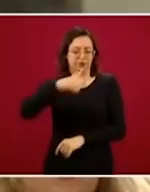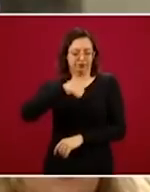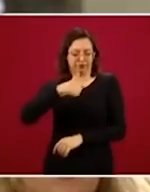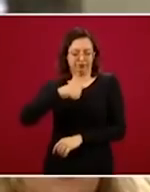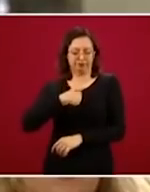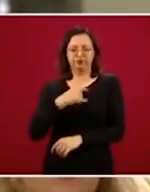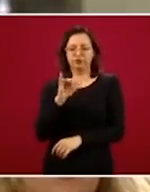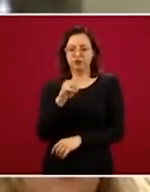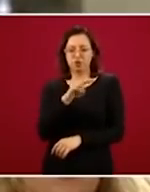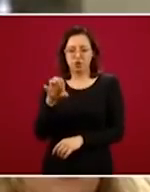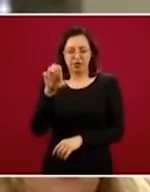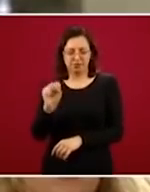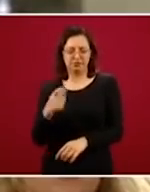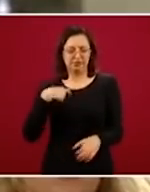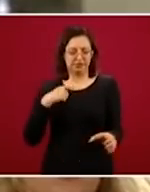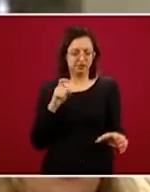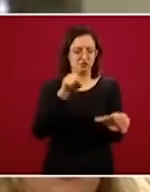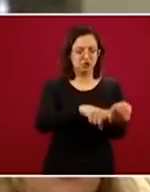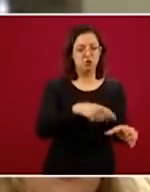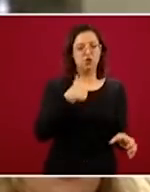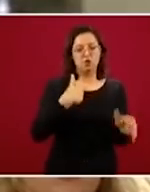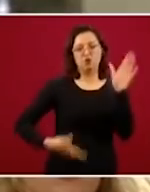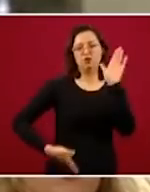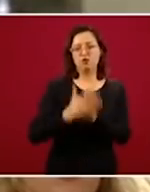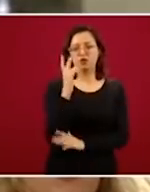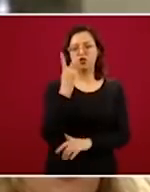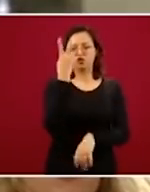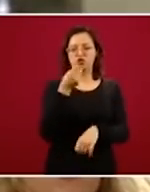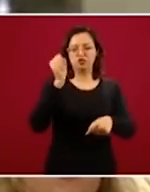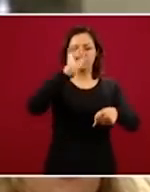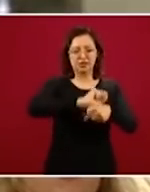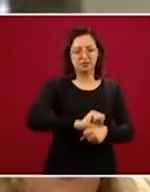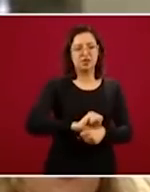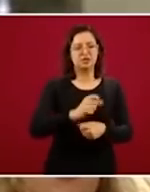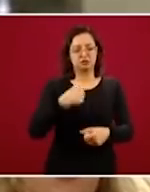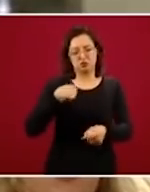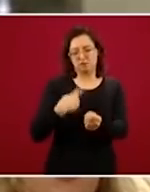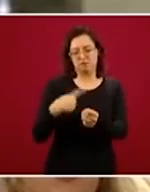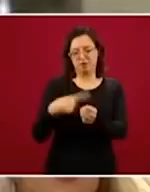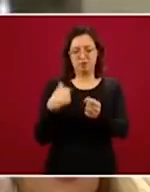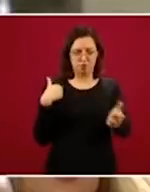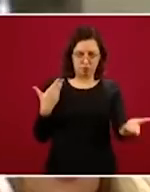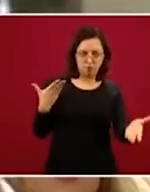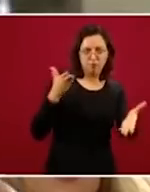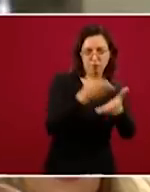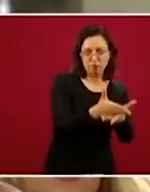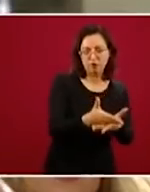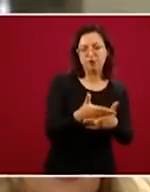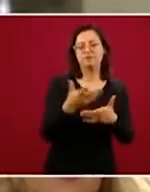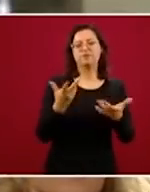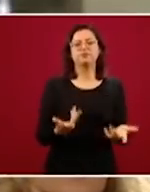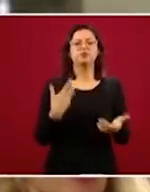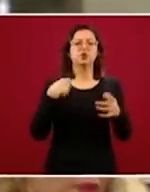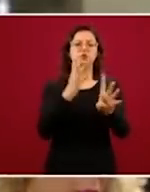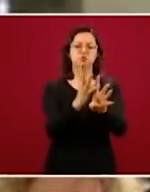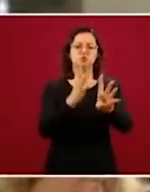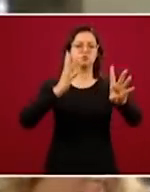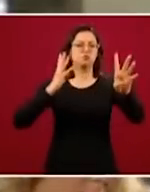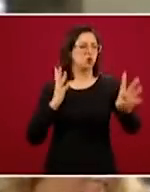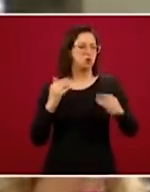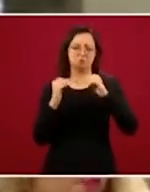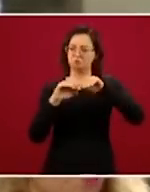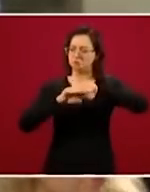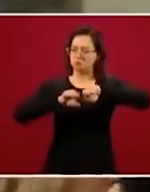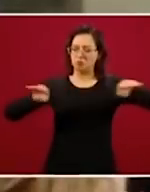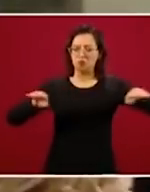semana pasada de hecho yo me decía son ahora dos semanas porque tenía que atender unos asuntos médicos y estando yo haciéndome fila democráticamente